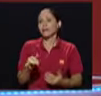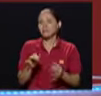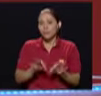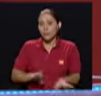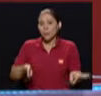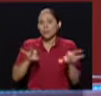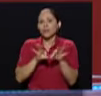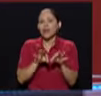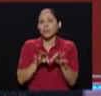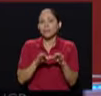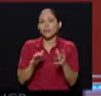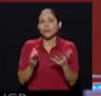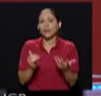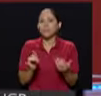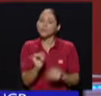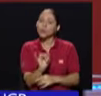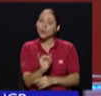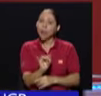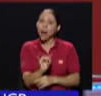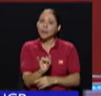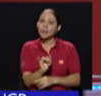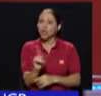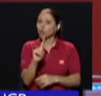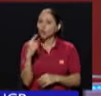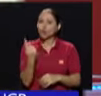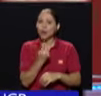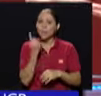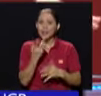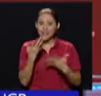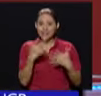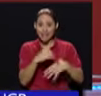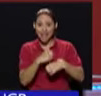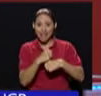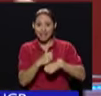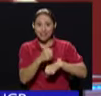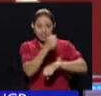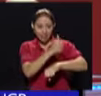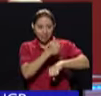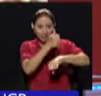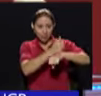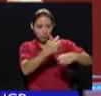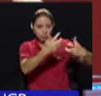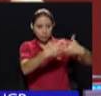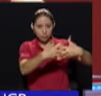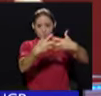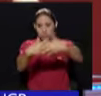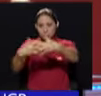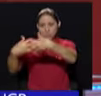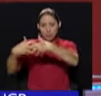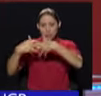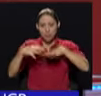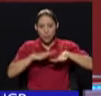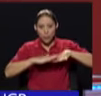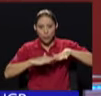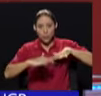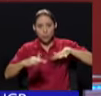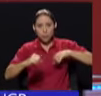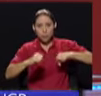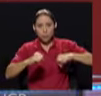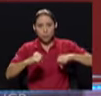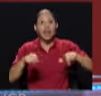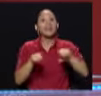se está empezando a densificar no solamente estaciones en campo libre, que son las que registran directamente el movimiento del suelo, sino